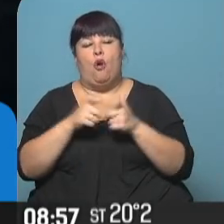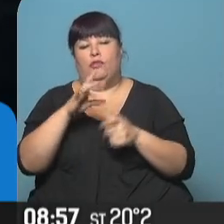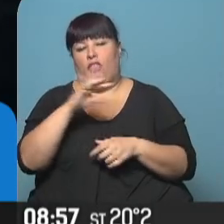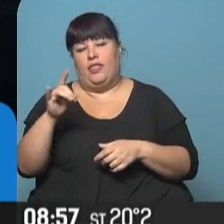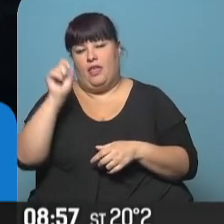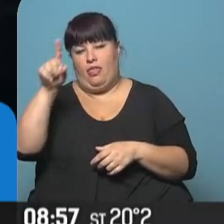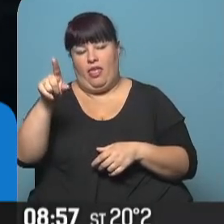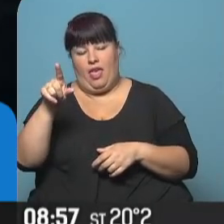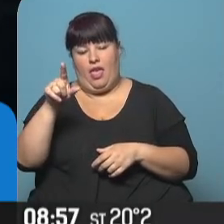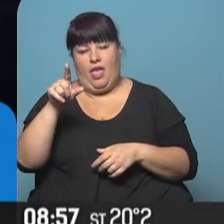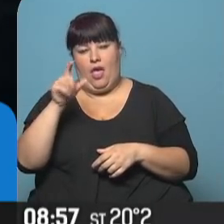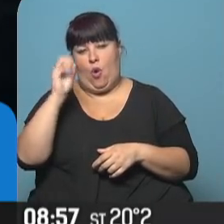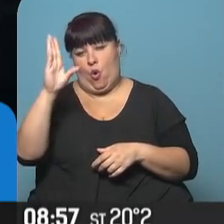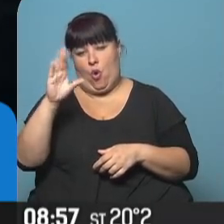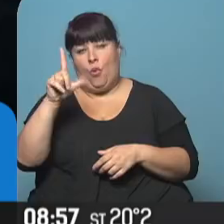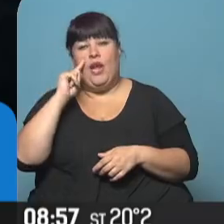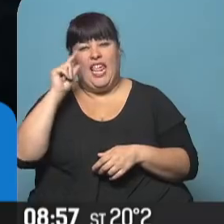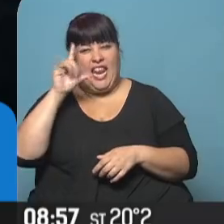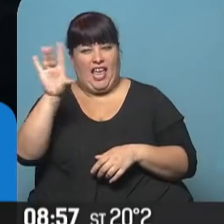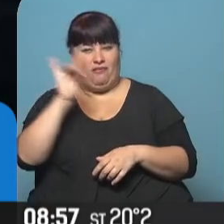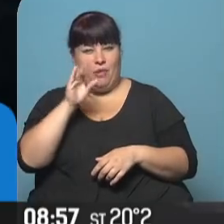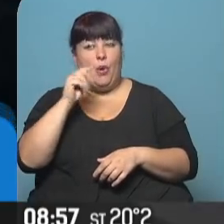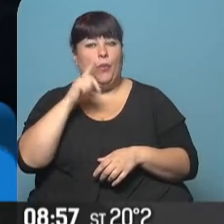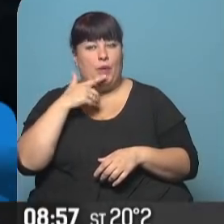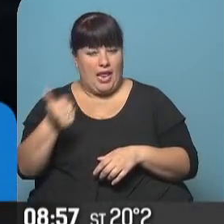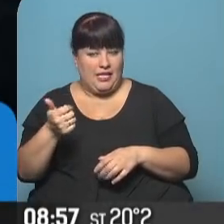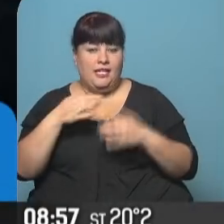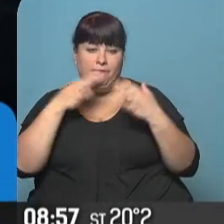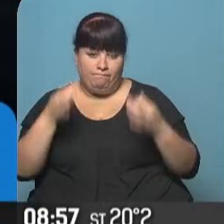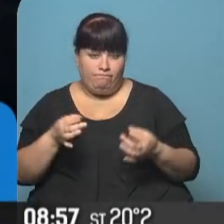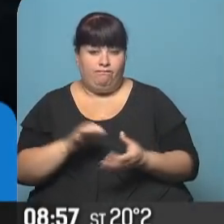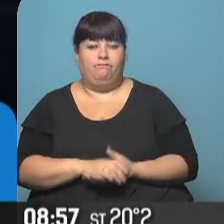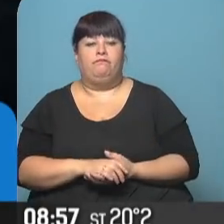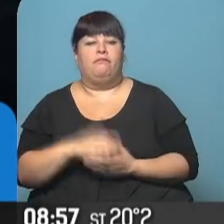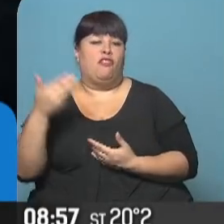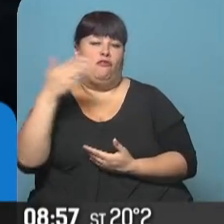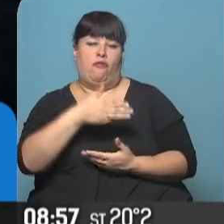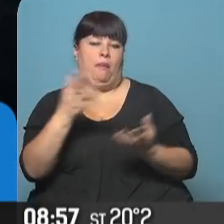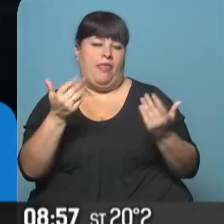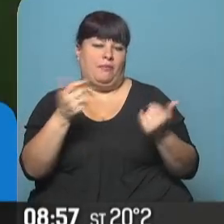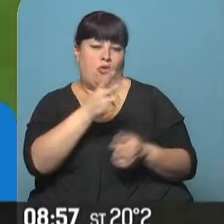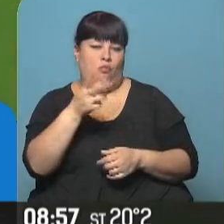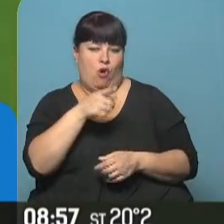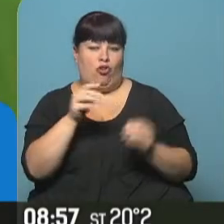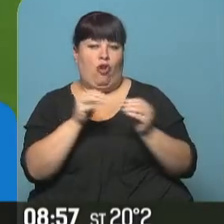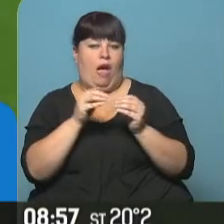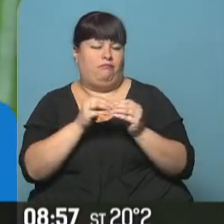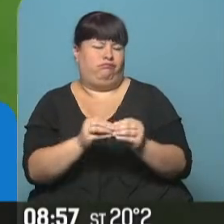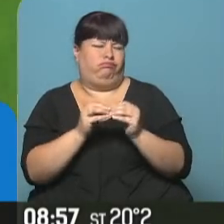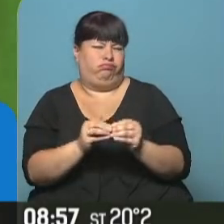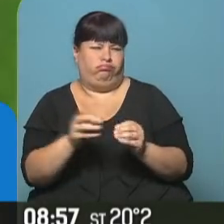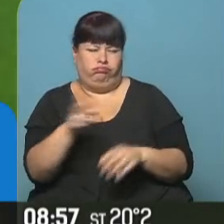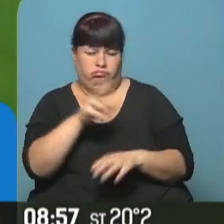directiva en este caso del club bill que contrató a marcelo bielsa lo cierto es que fue a despedir los restos entonces de su gran